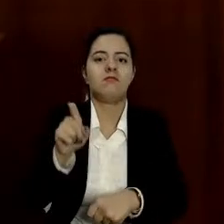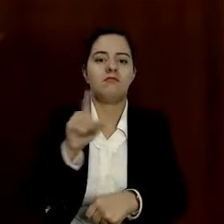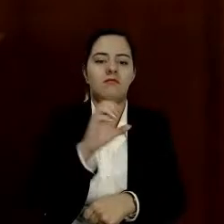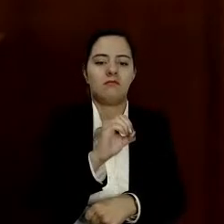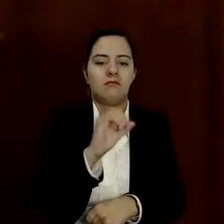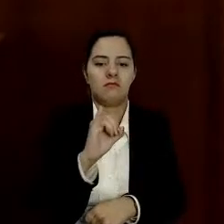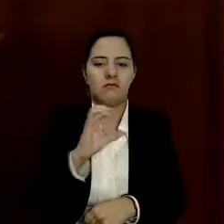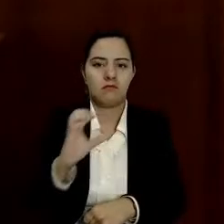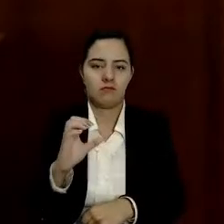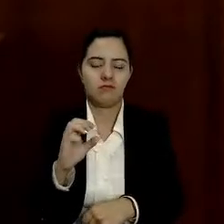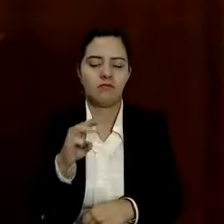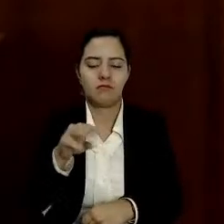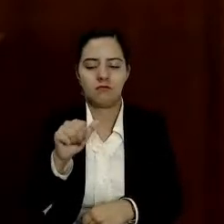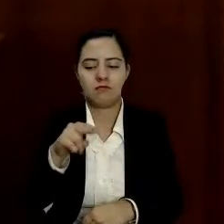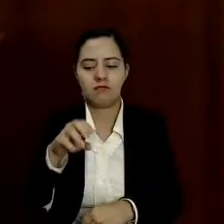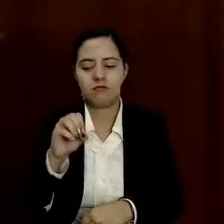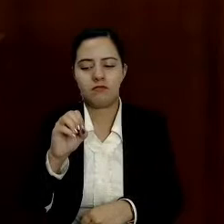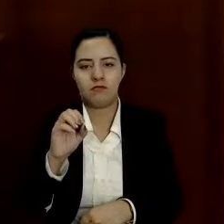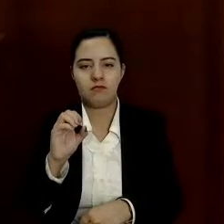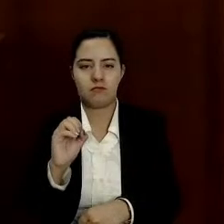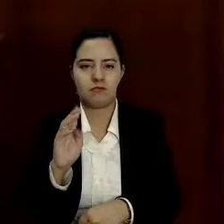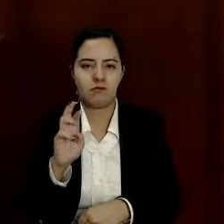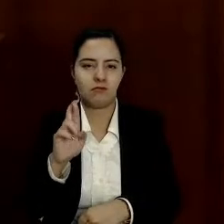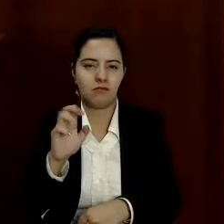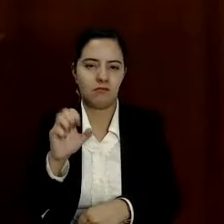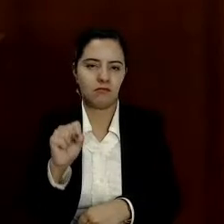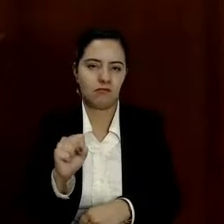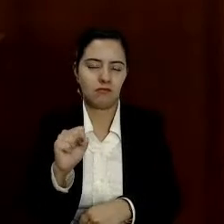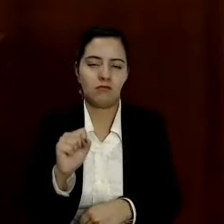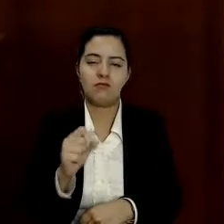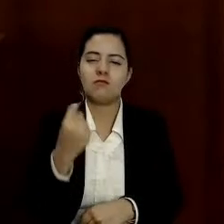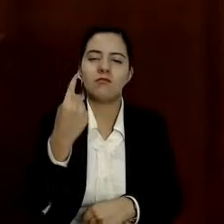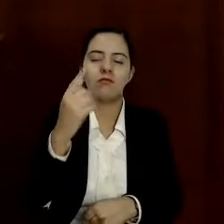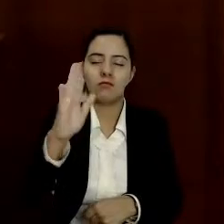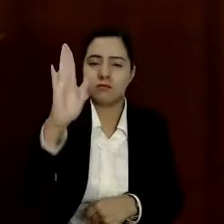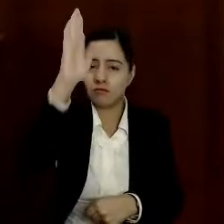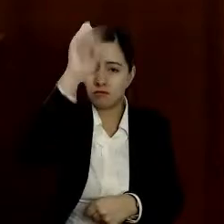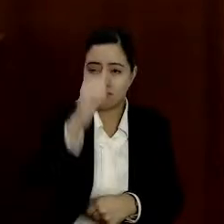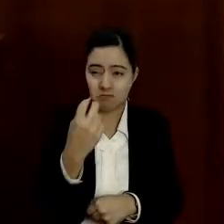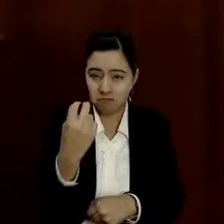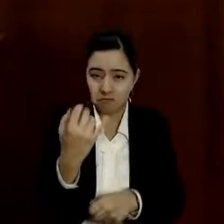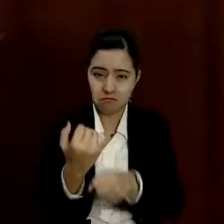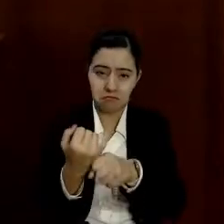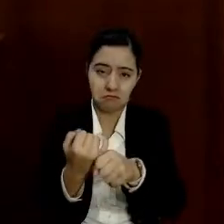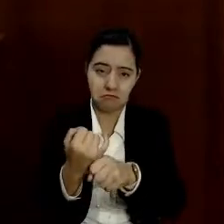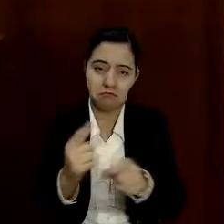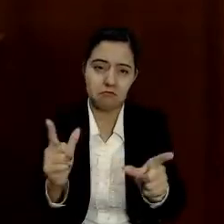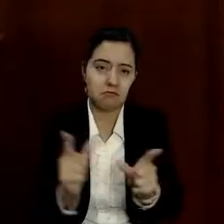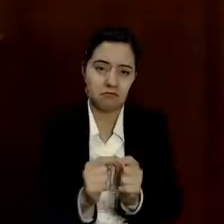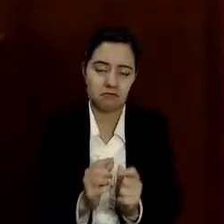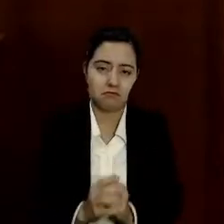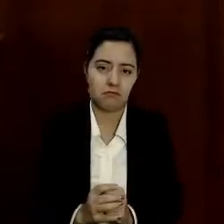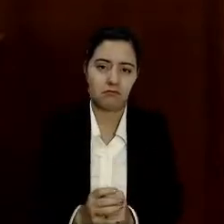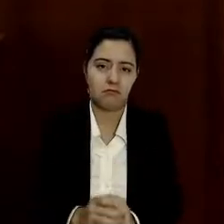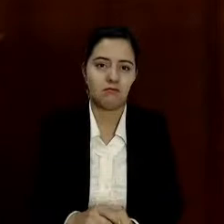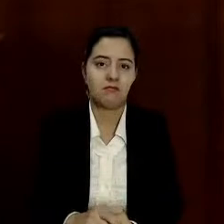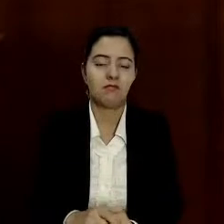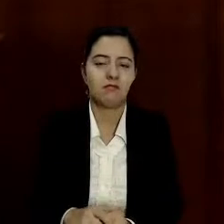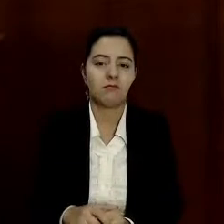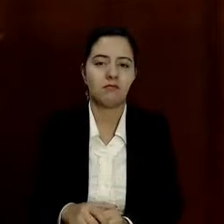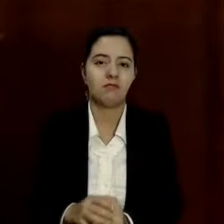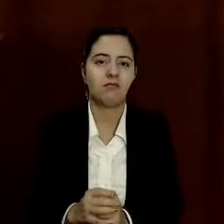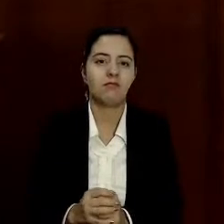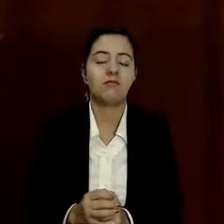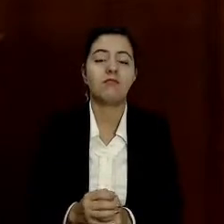de Banobras, pero solo por uno de los contratos fraudulentos signados en la gestión de Alfredo del Mazo.